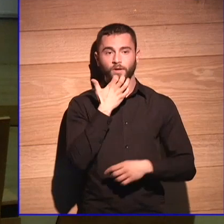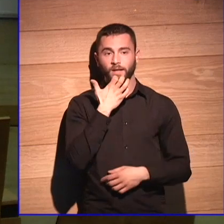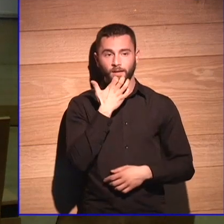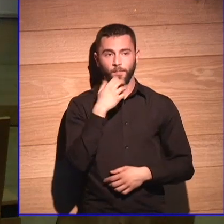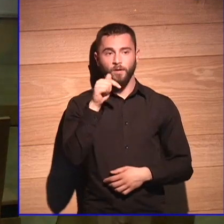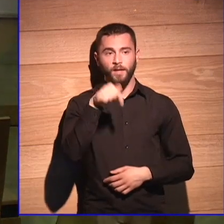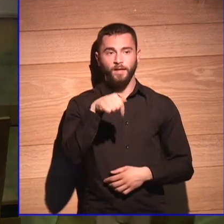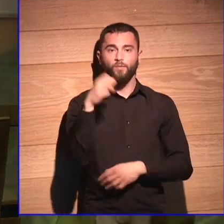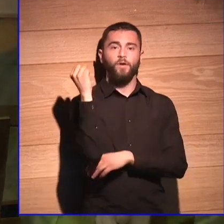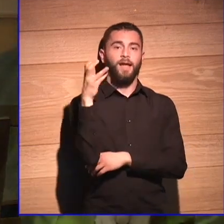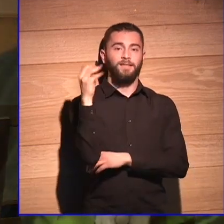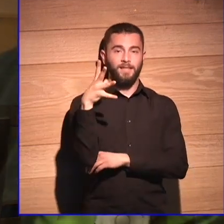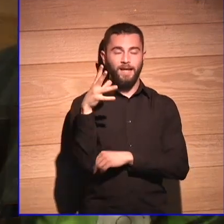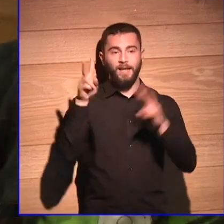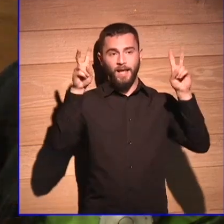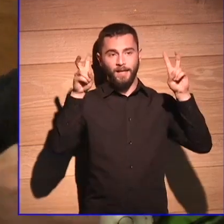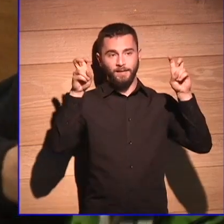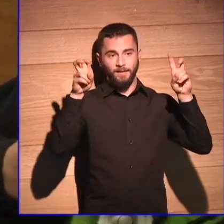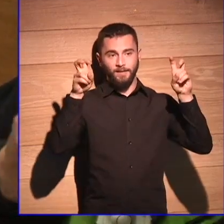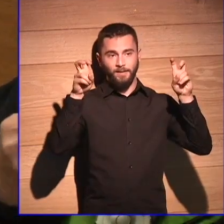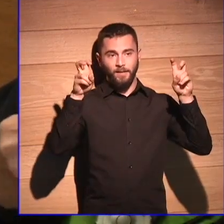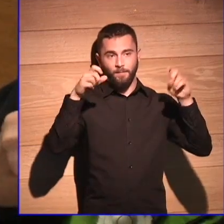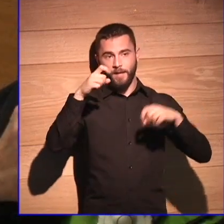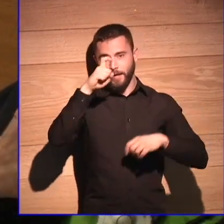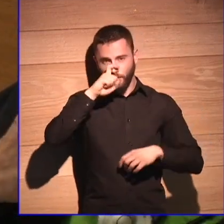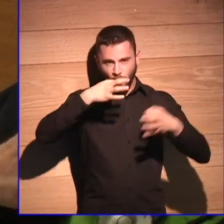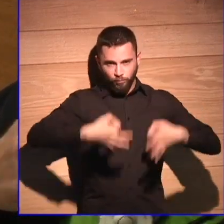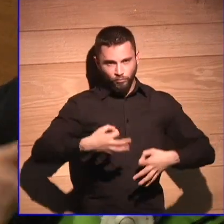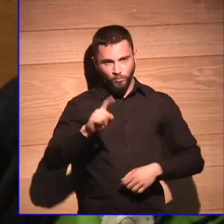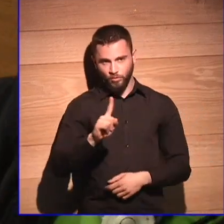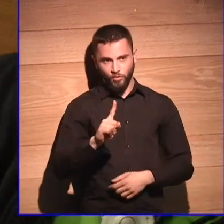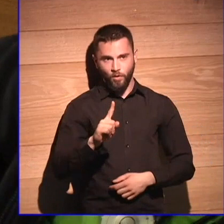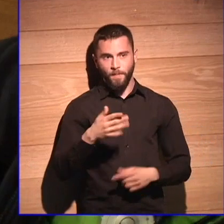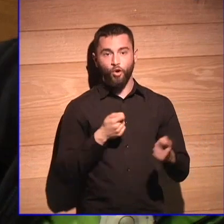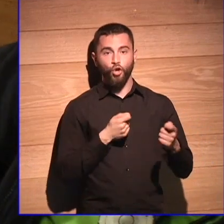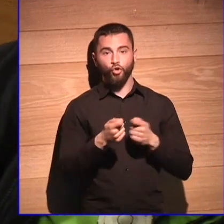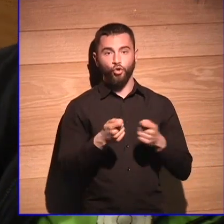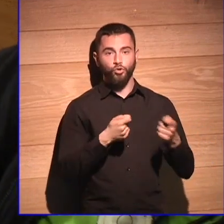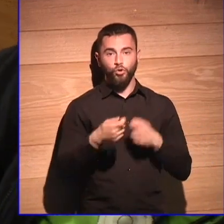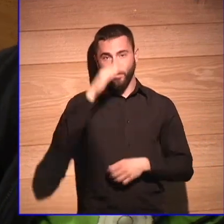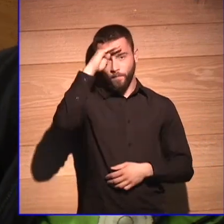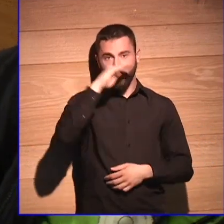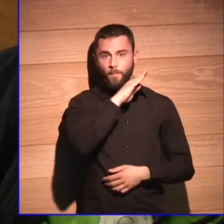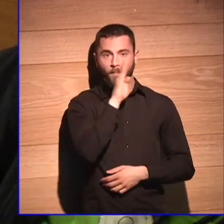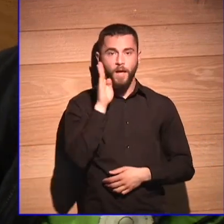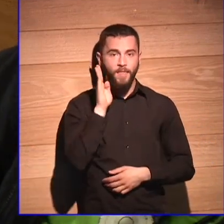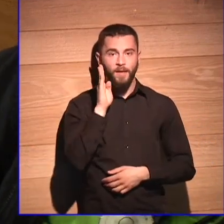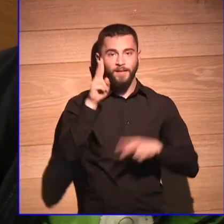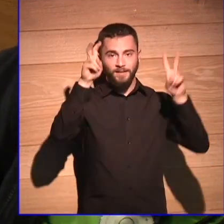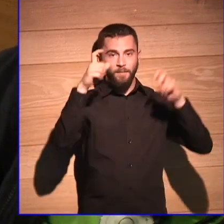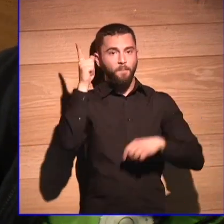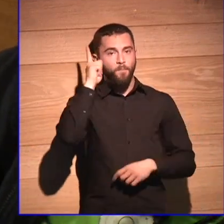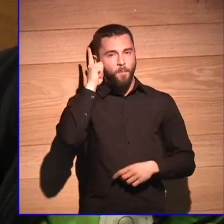una charla que es sobre, no me recuerdo exactamente, pero era el control que tenían que tener los padres sobre los móviles y